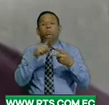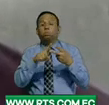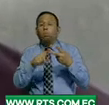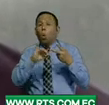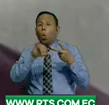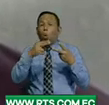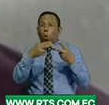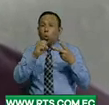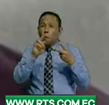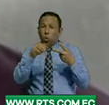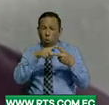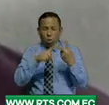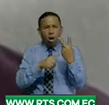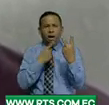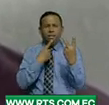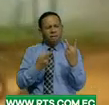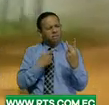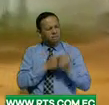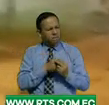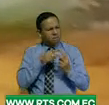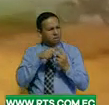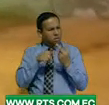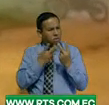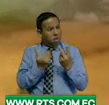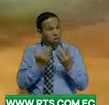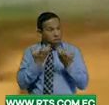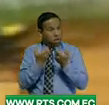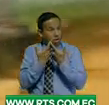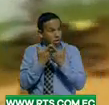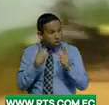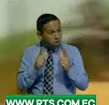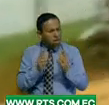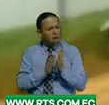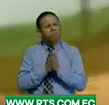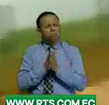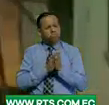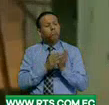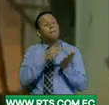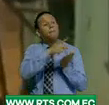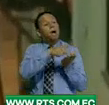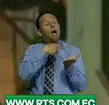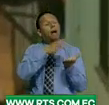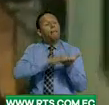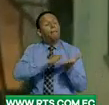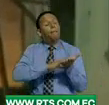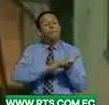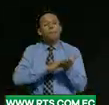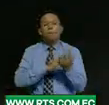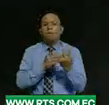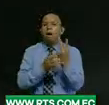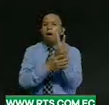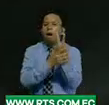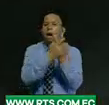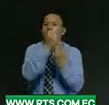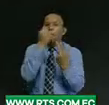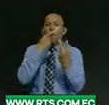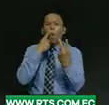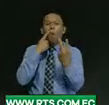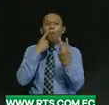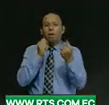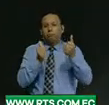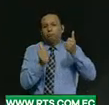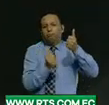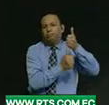informes policiales habría dado inicio a la primera masacre en las cárceles del país ambos eran hombres del